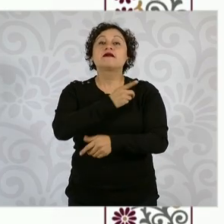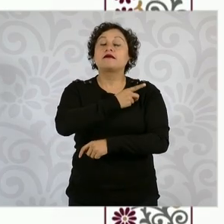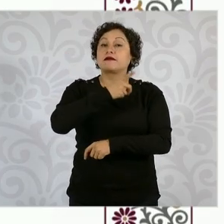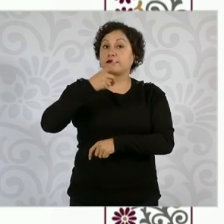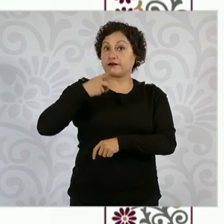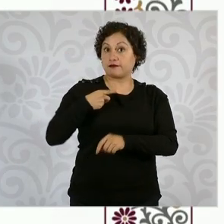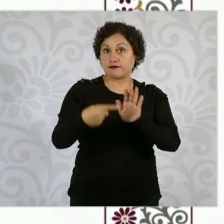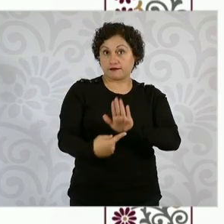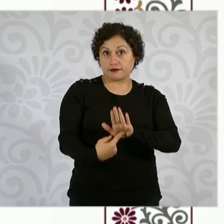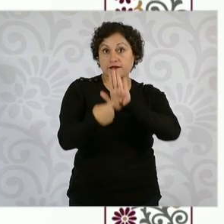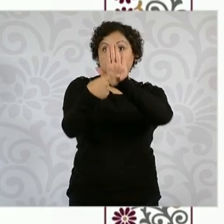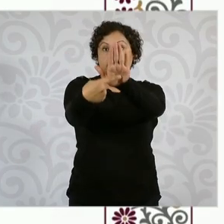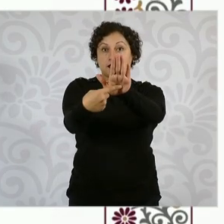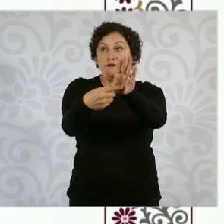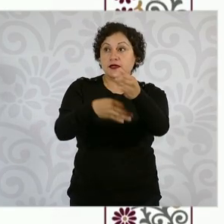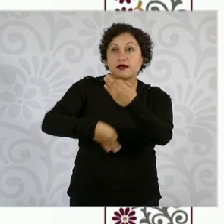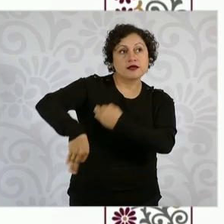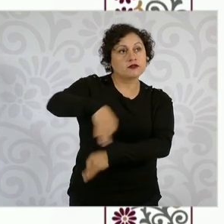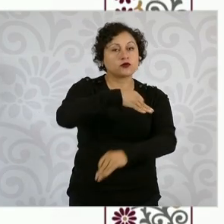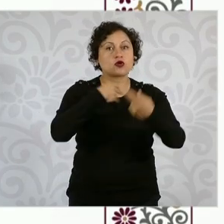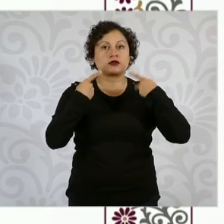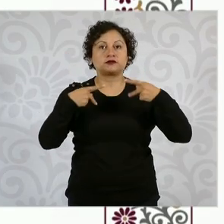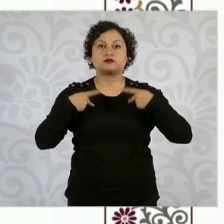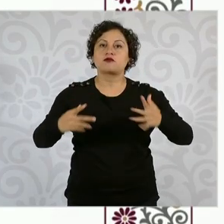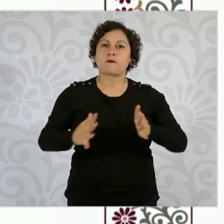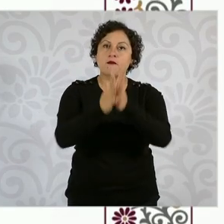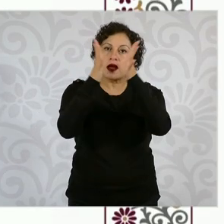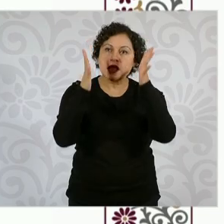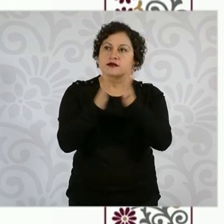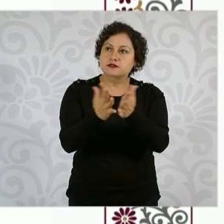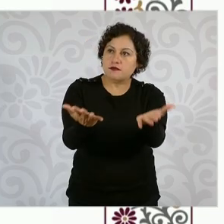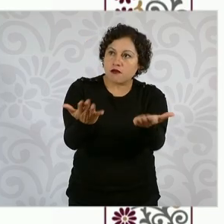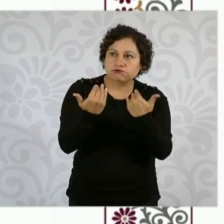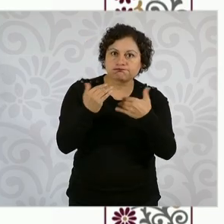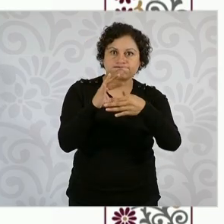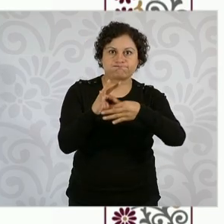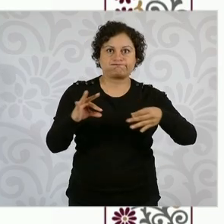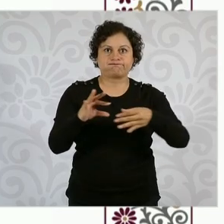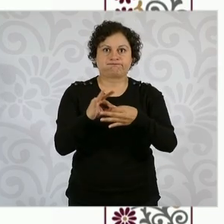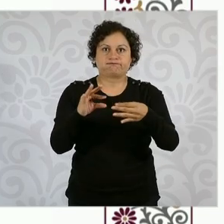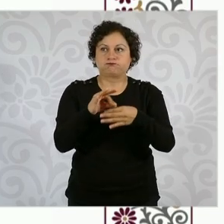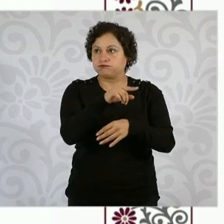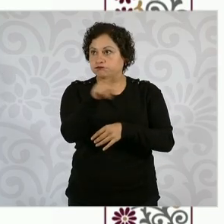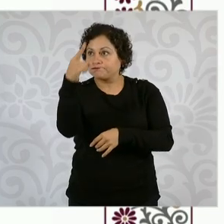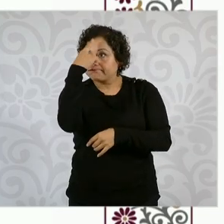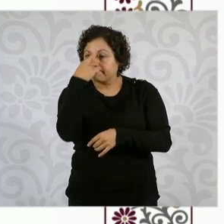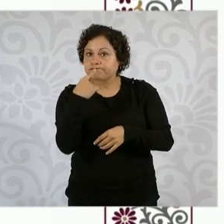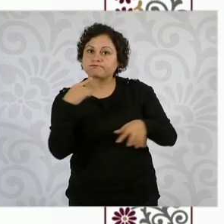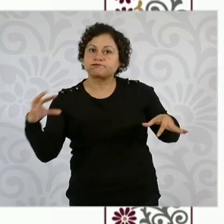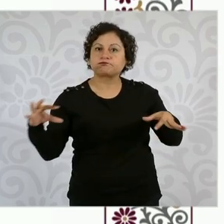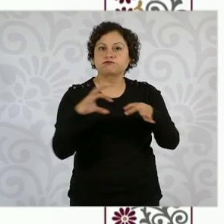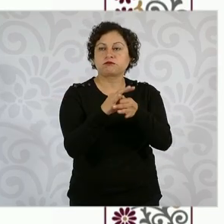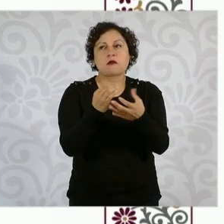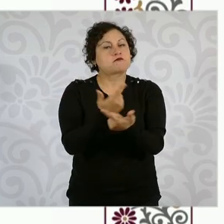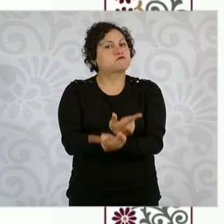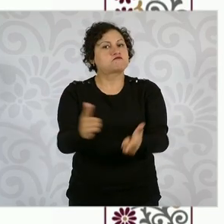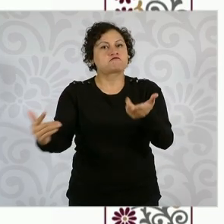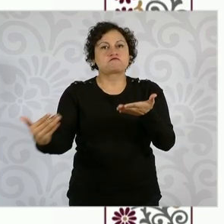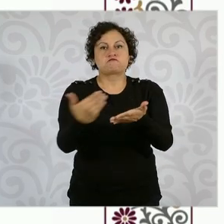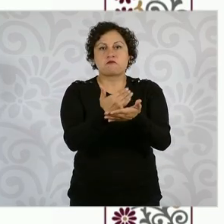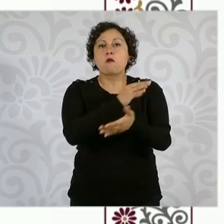garantizar la participación de todas las personas interesadas que cumplan con los requisitos. Cada poder de la